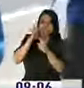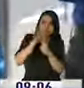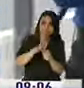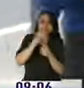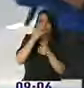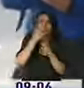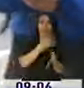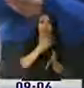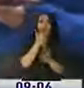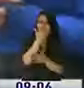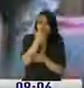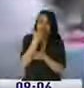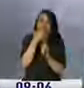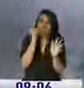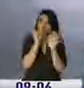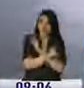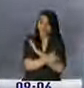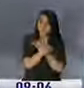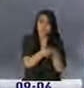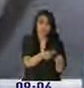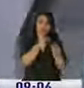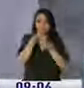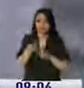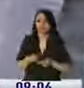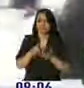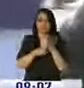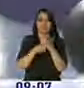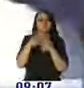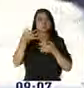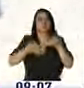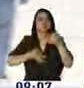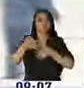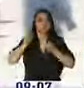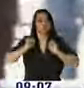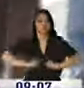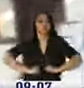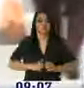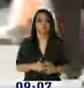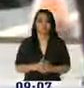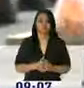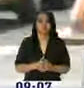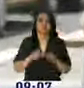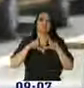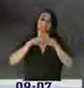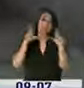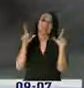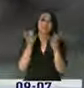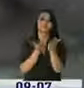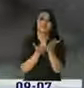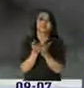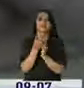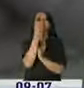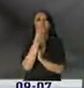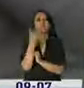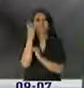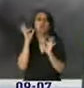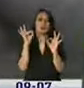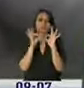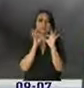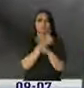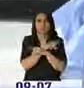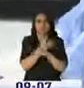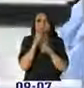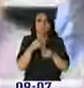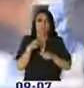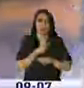y estos informes deben ser elevados al Ministerio de Justicia. Los proveedores de los servicios deberán informar la suspensión de cuentas a